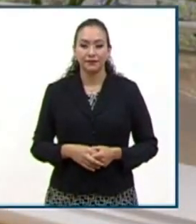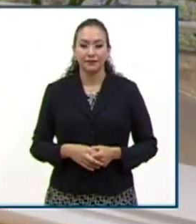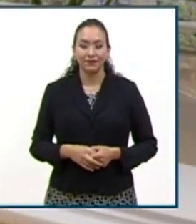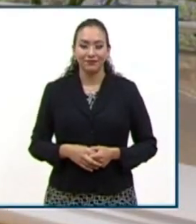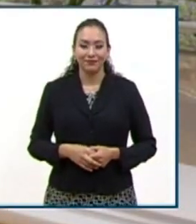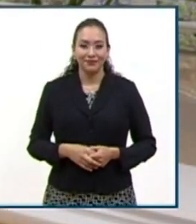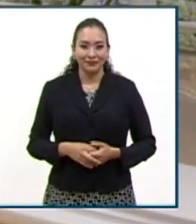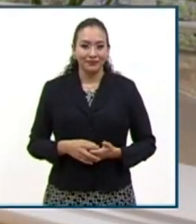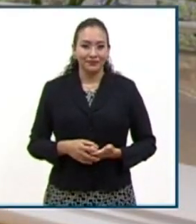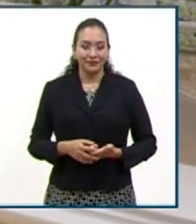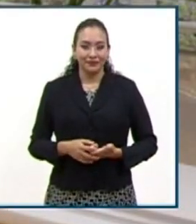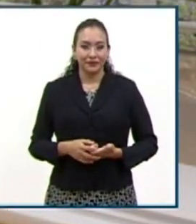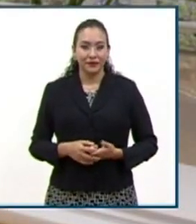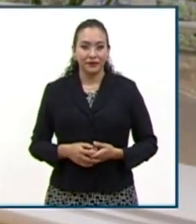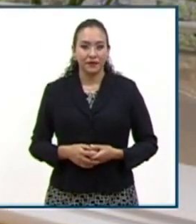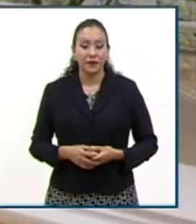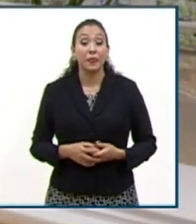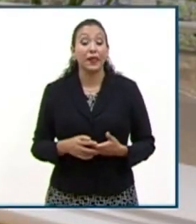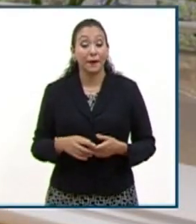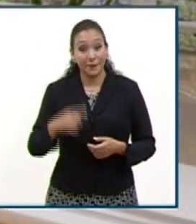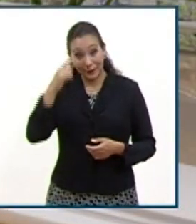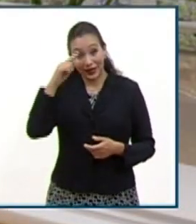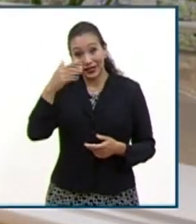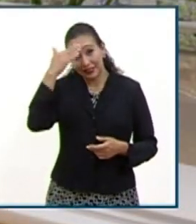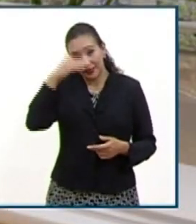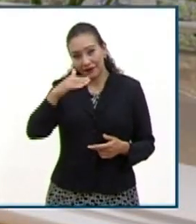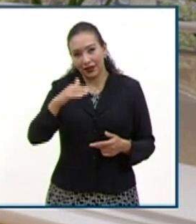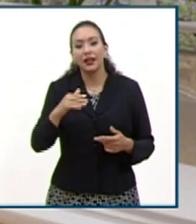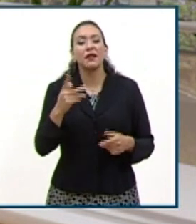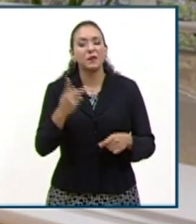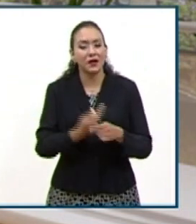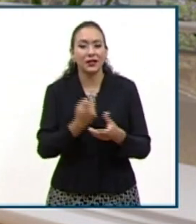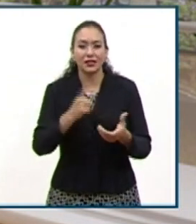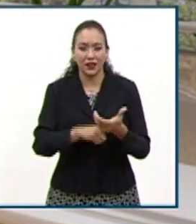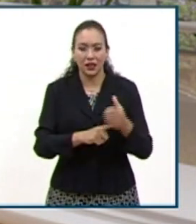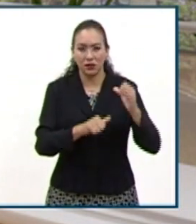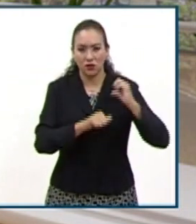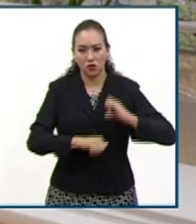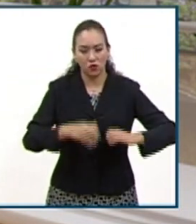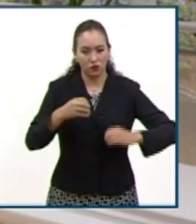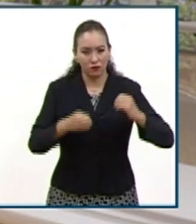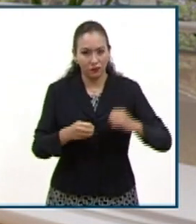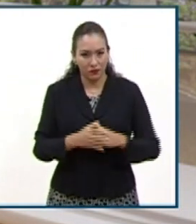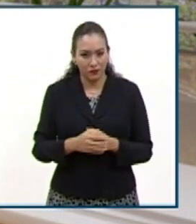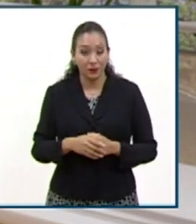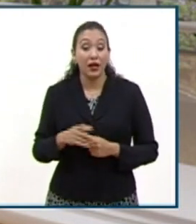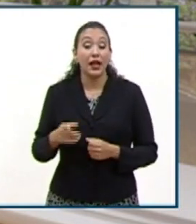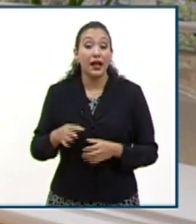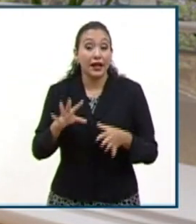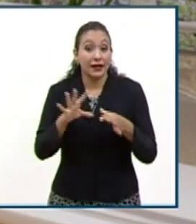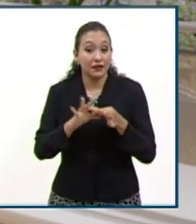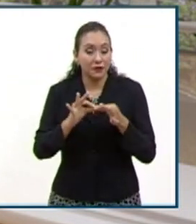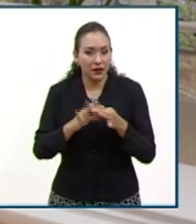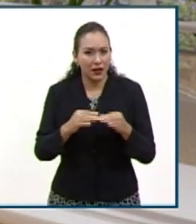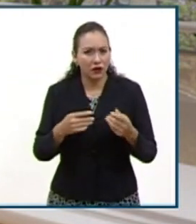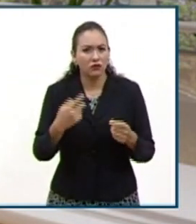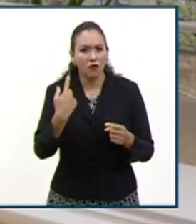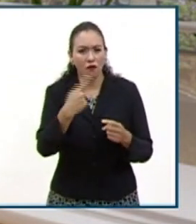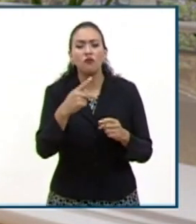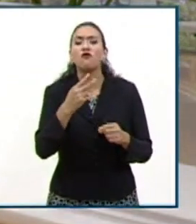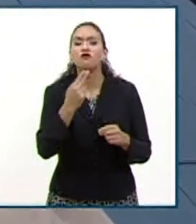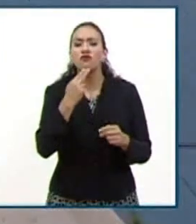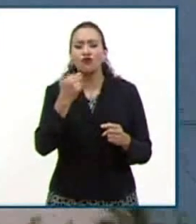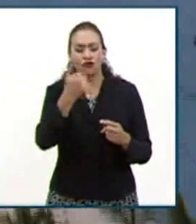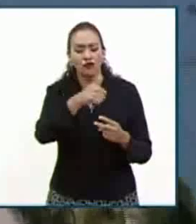Como parte de las guías para entender al Poder Judicial Federal, el Consejo de la Judicatura Federal explicó cuáles son las funciones